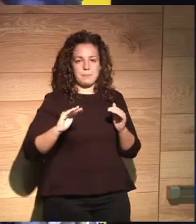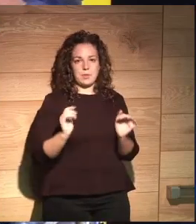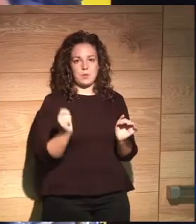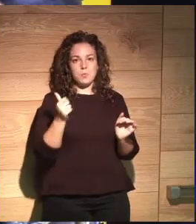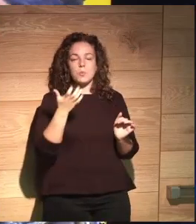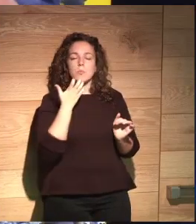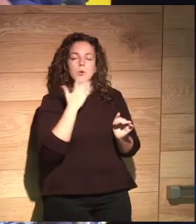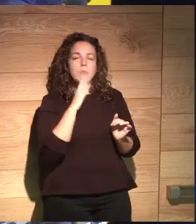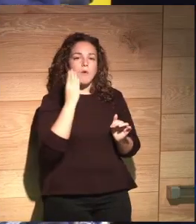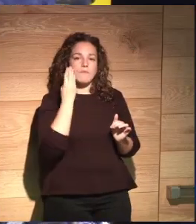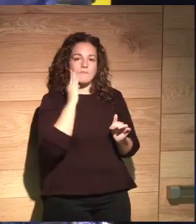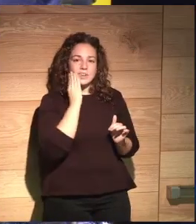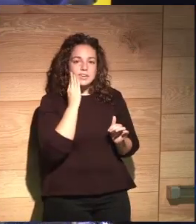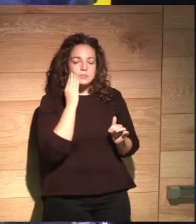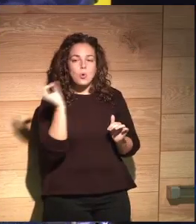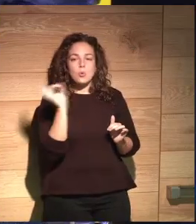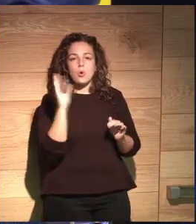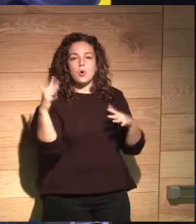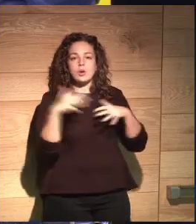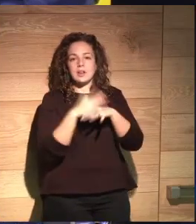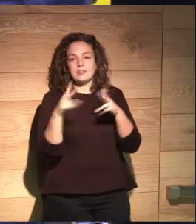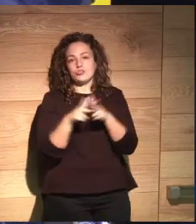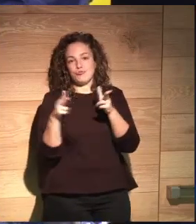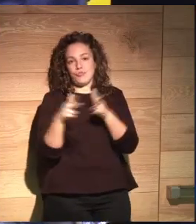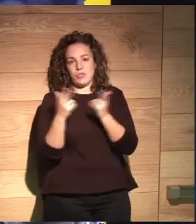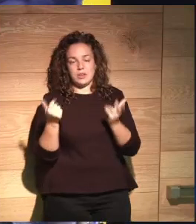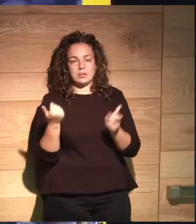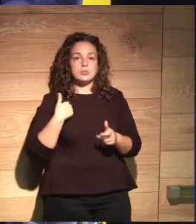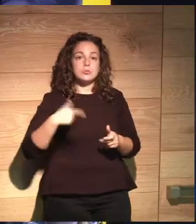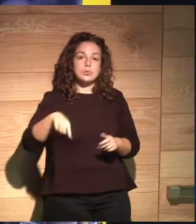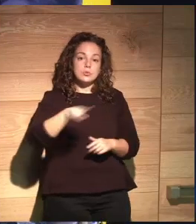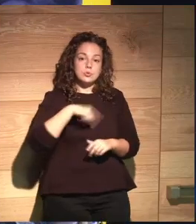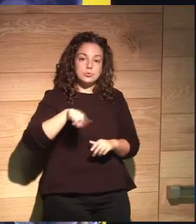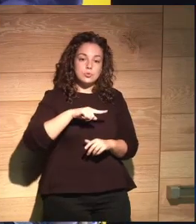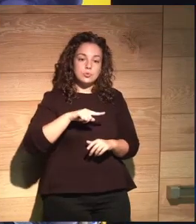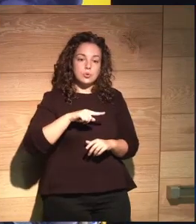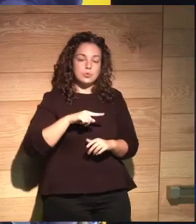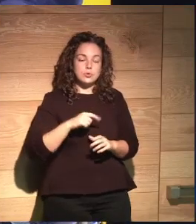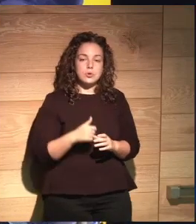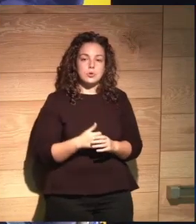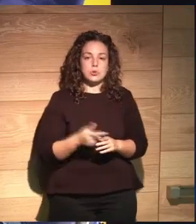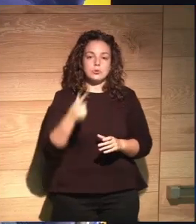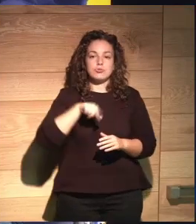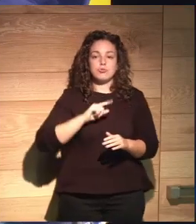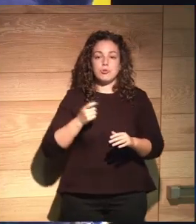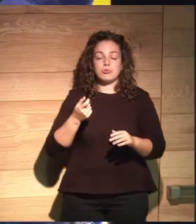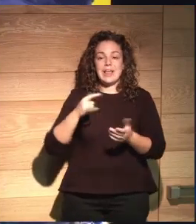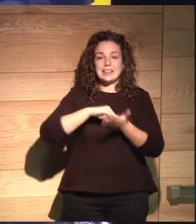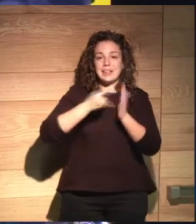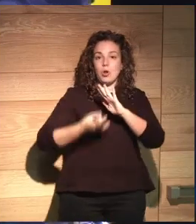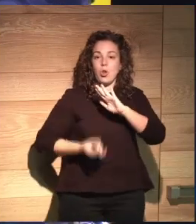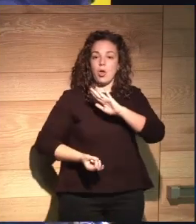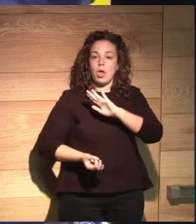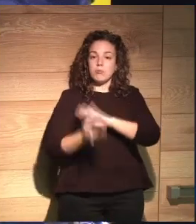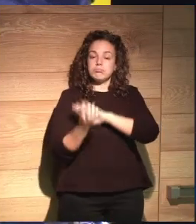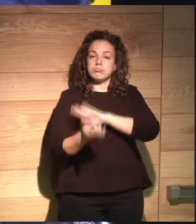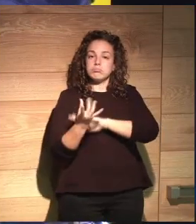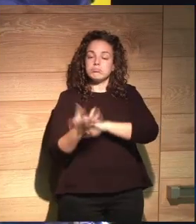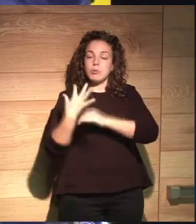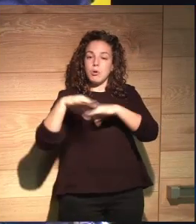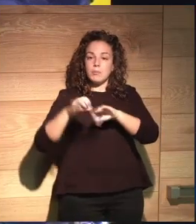para el facebook o las redes sociales y nosotros no de serradilla desarrollamos mucha tecnología normalmente